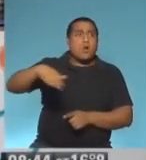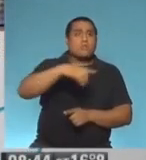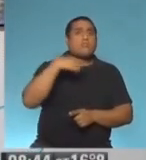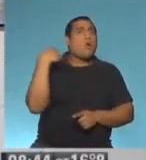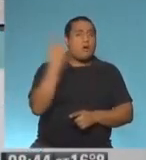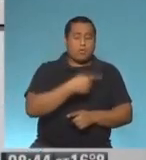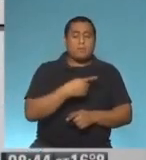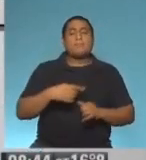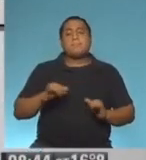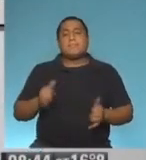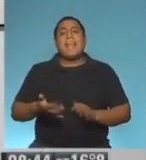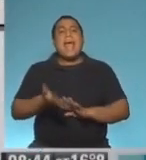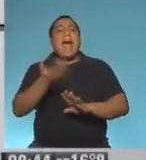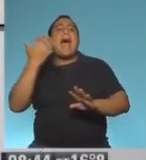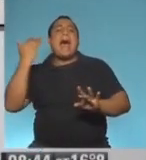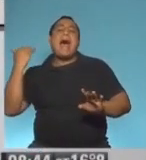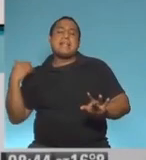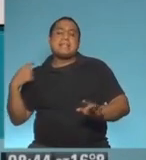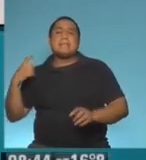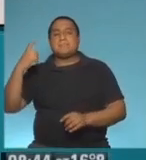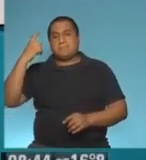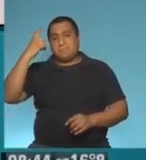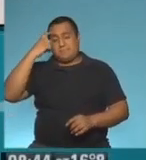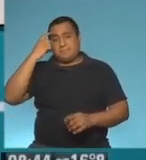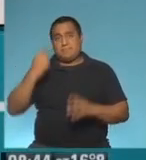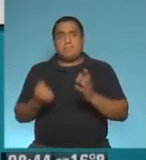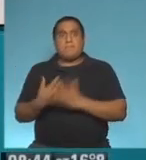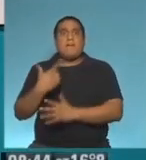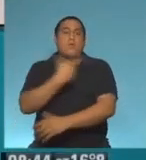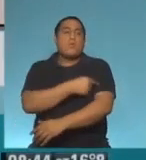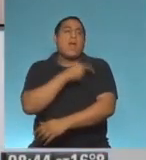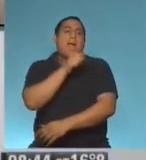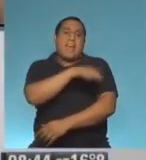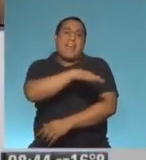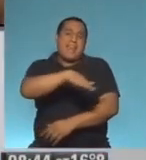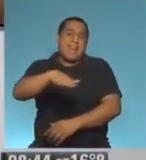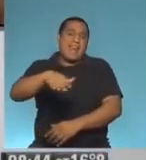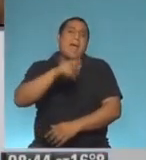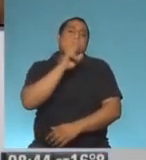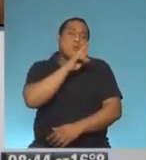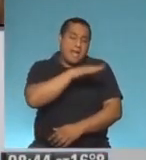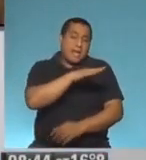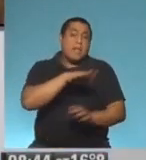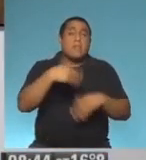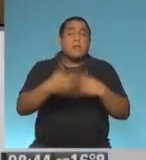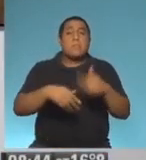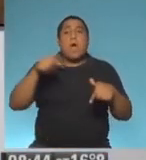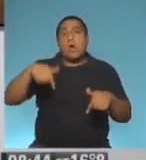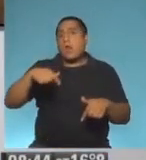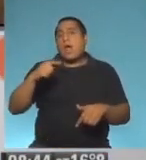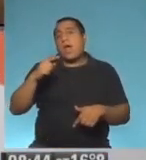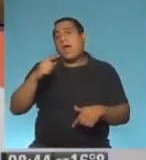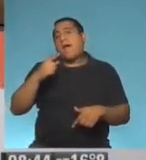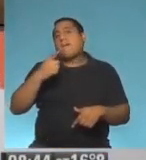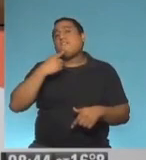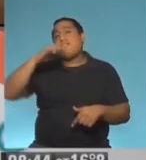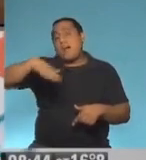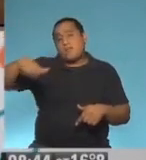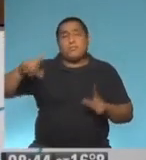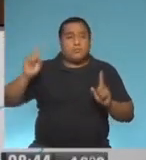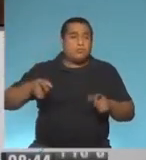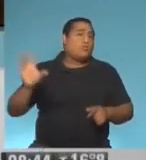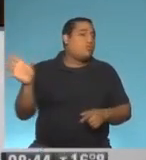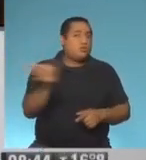inicialmente se había establecido la incorporación de la vacuna para las niñas de tíos para los niños así que yo soy todos de manera solidaria